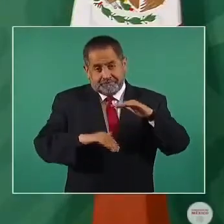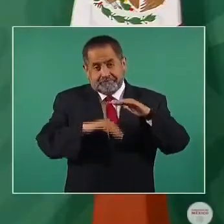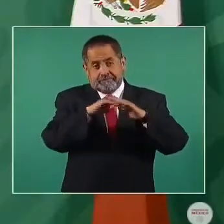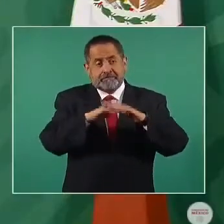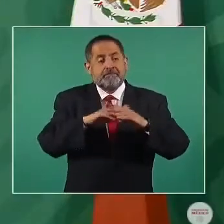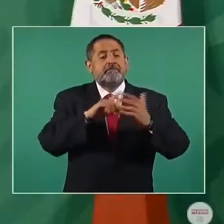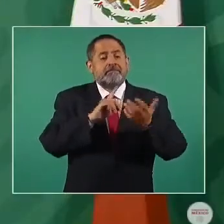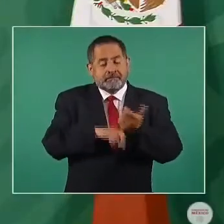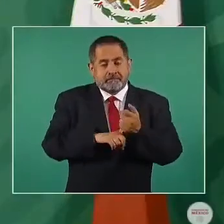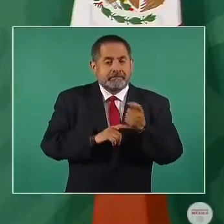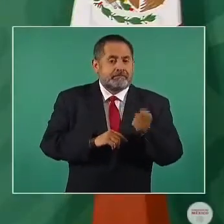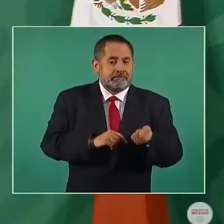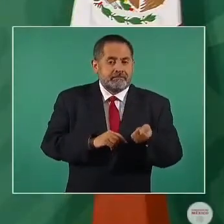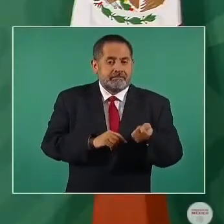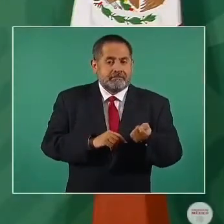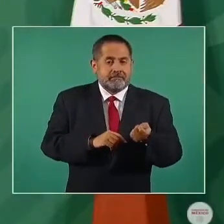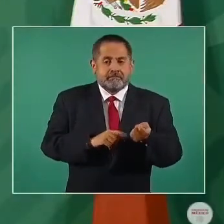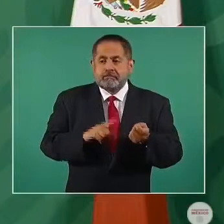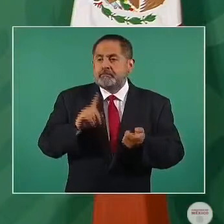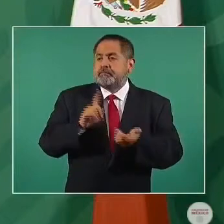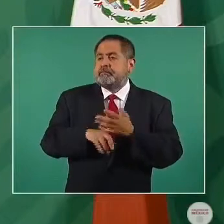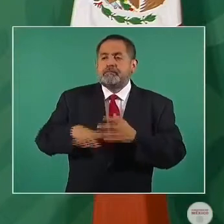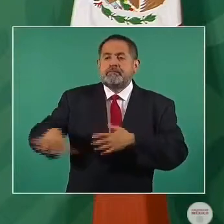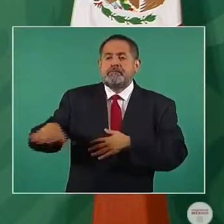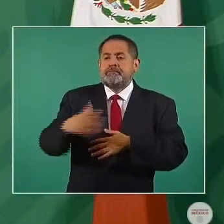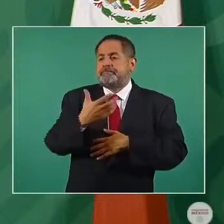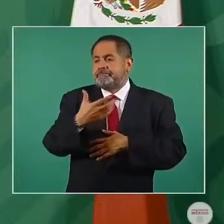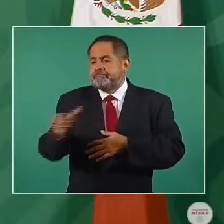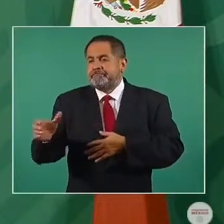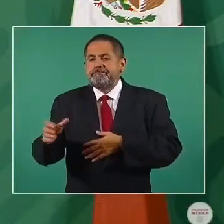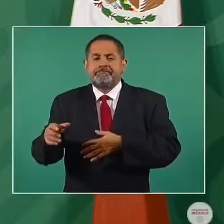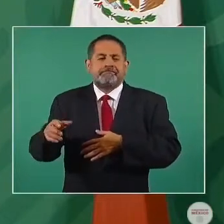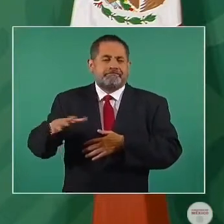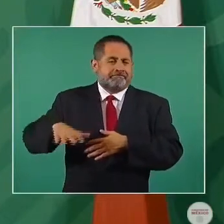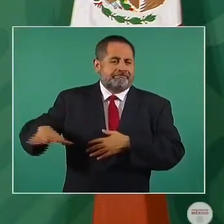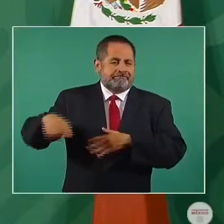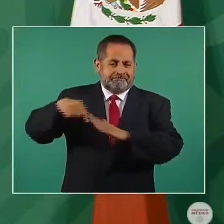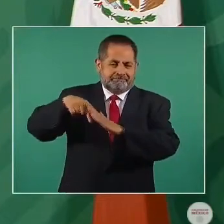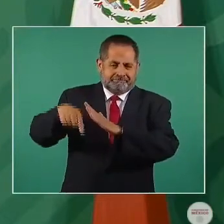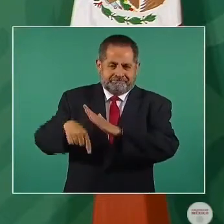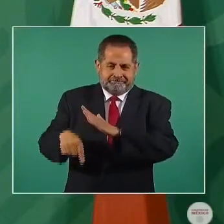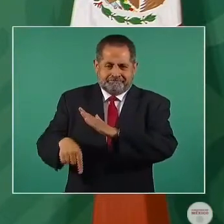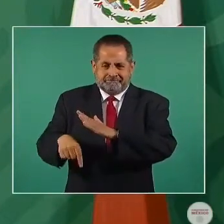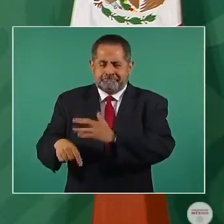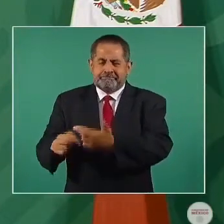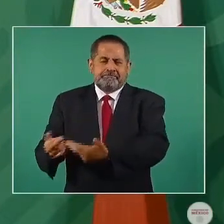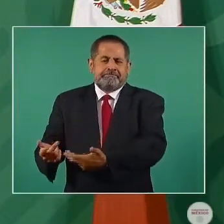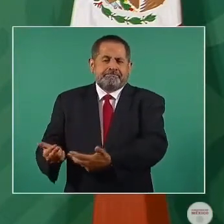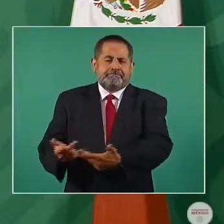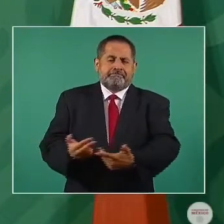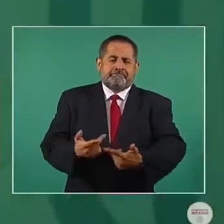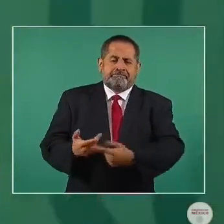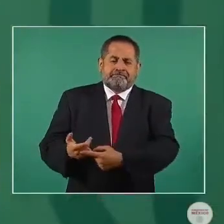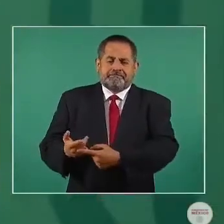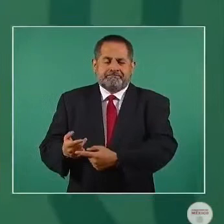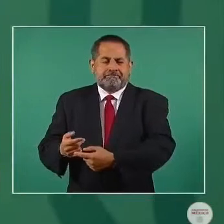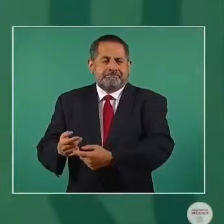echaron a perder los campos y afectaron el yacimiento